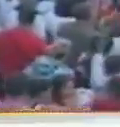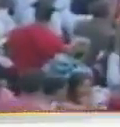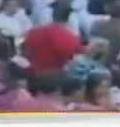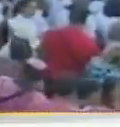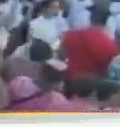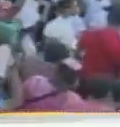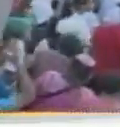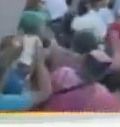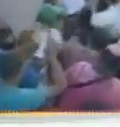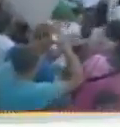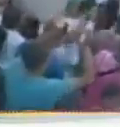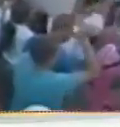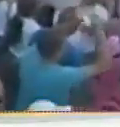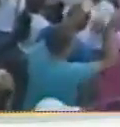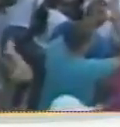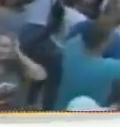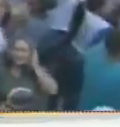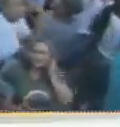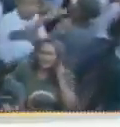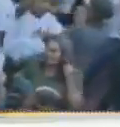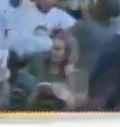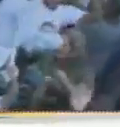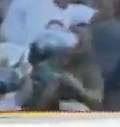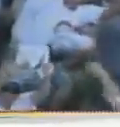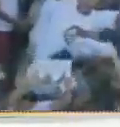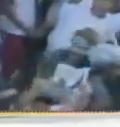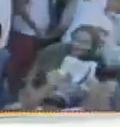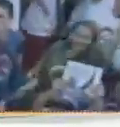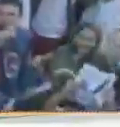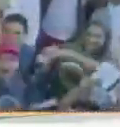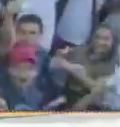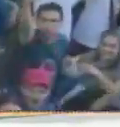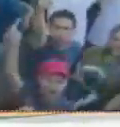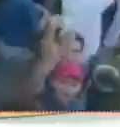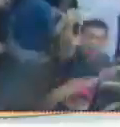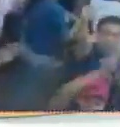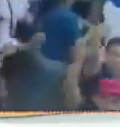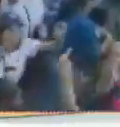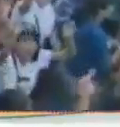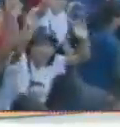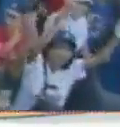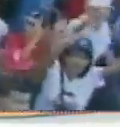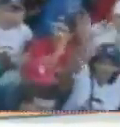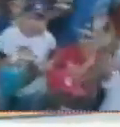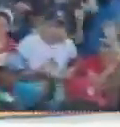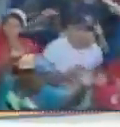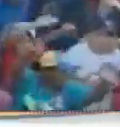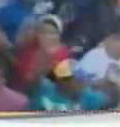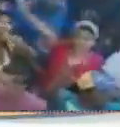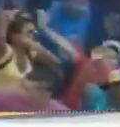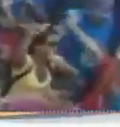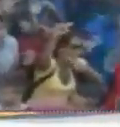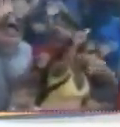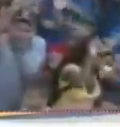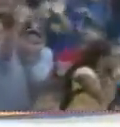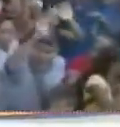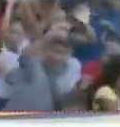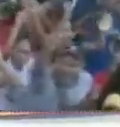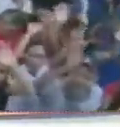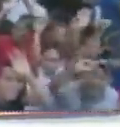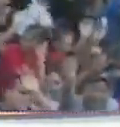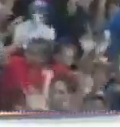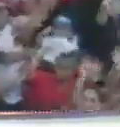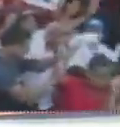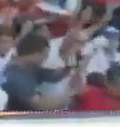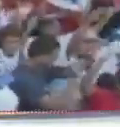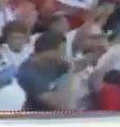de defensa a la patria. A todos ellos nuestro reconocimiento. Pero me ha pedido el